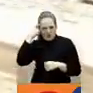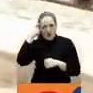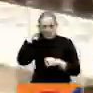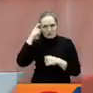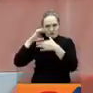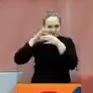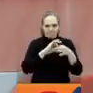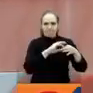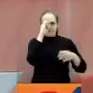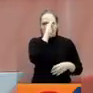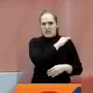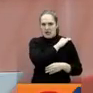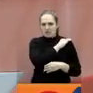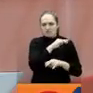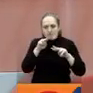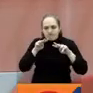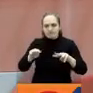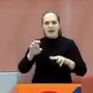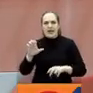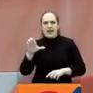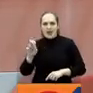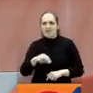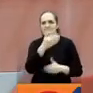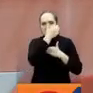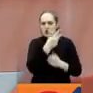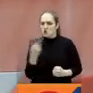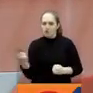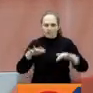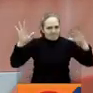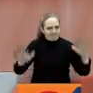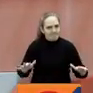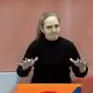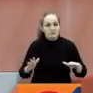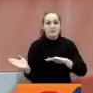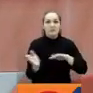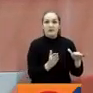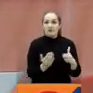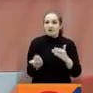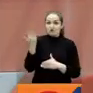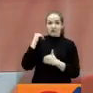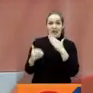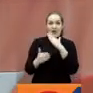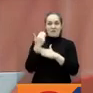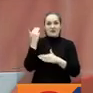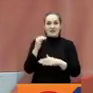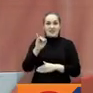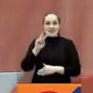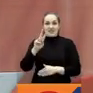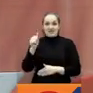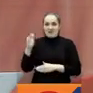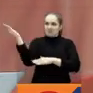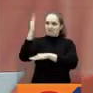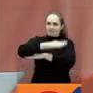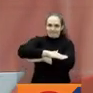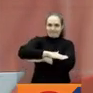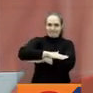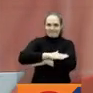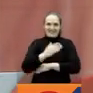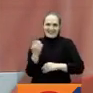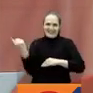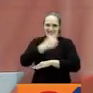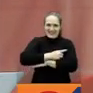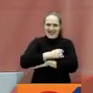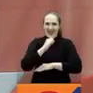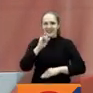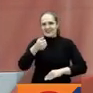ELN. Completadas las primeras 12 horas del día sin IVA en el país, informan que se han realizado más de 200.000